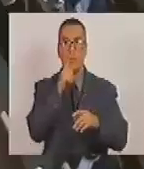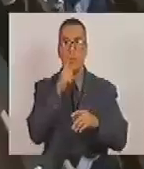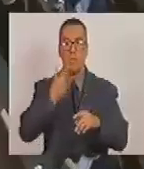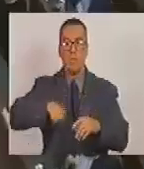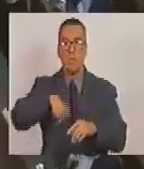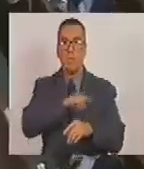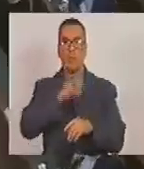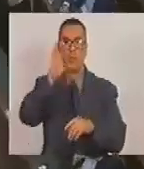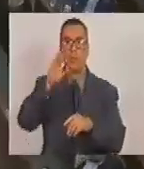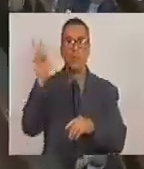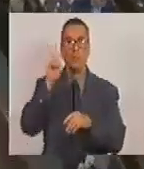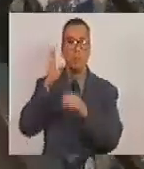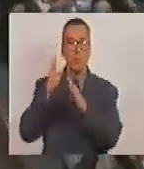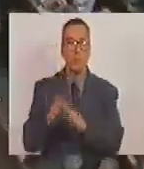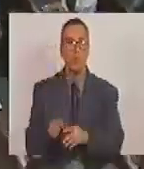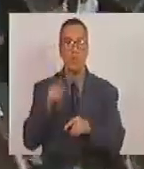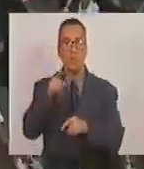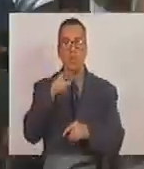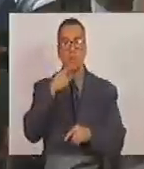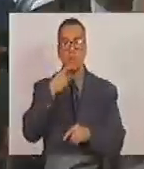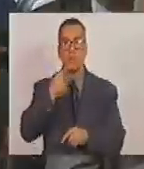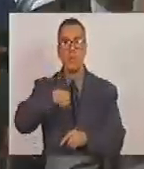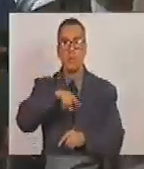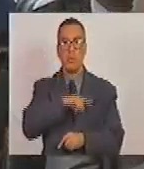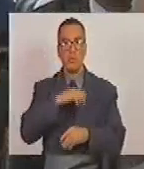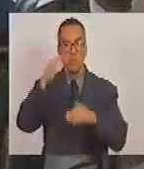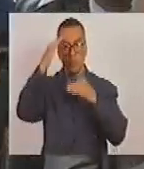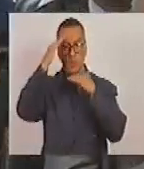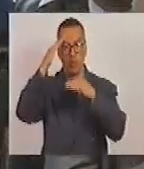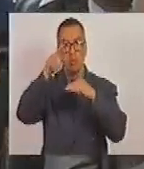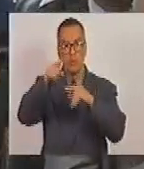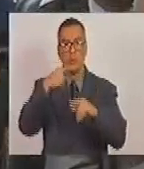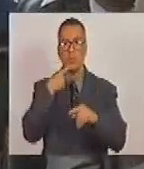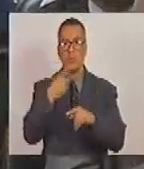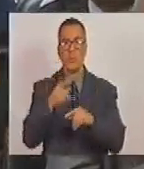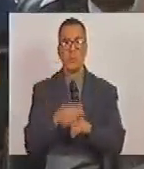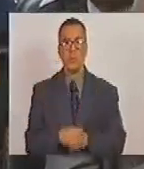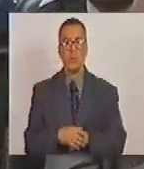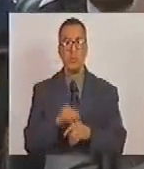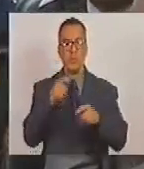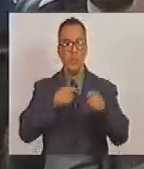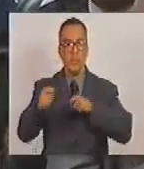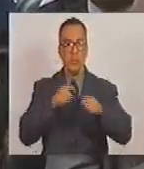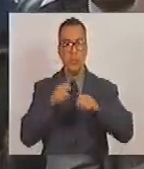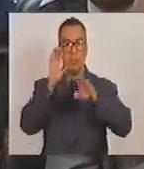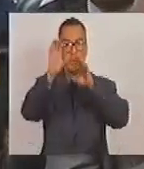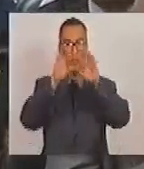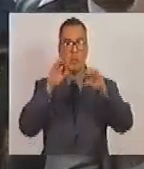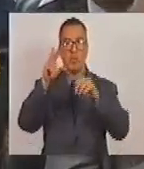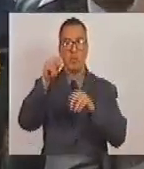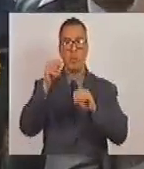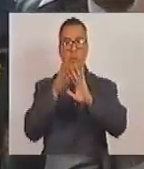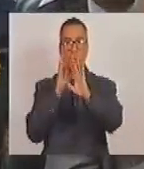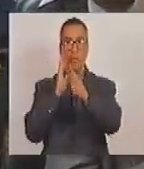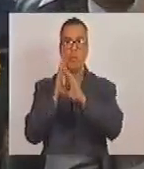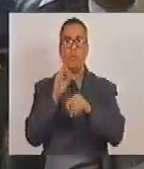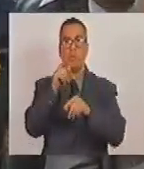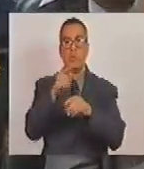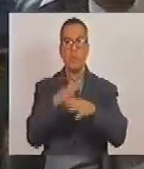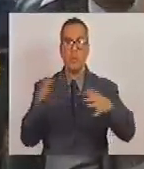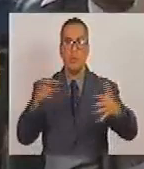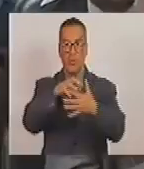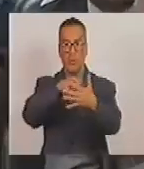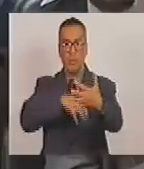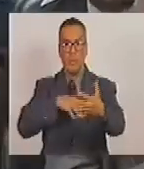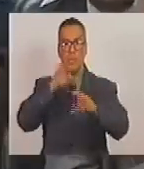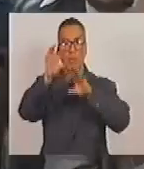nuestra patria venezolana. Así que desde acá nosotros saludamos esa declaración del Movimiento de Países No Alineados, de esa gran mayoría